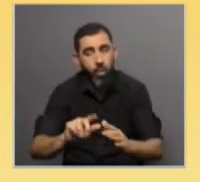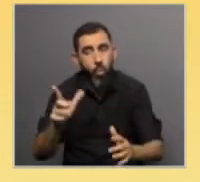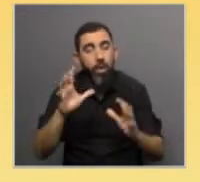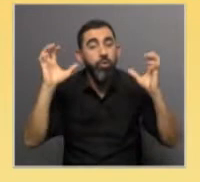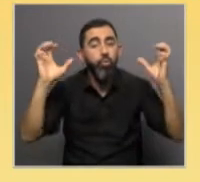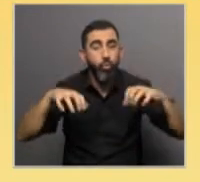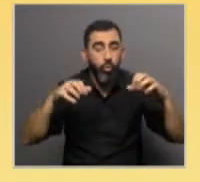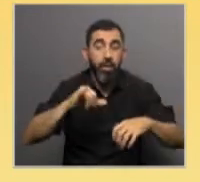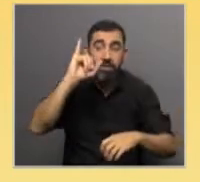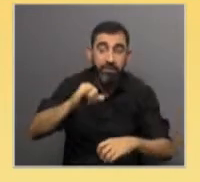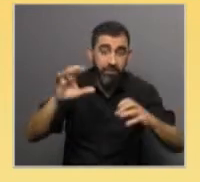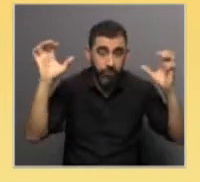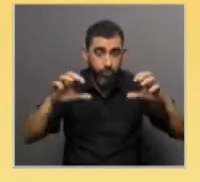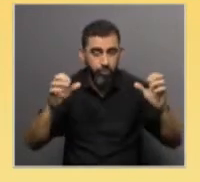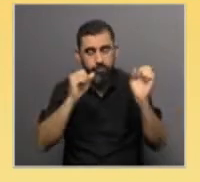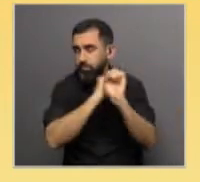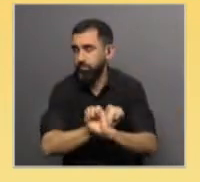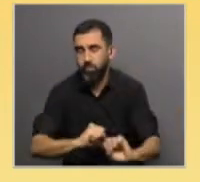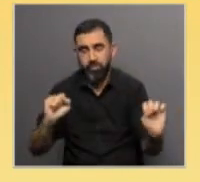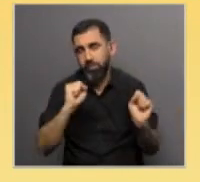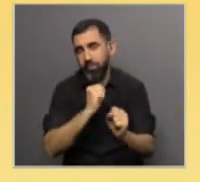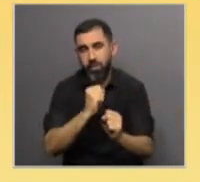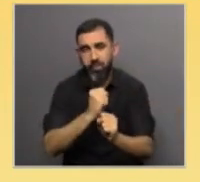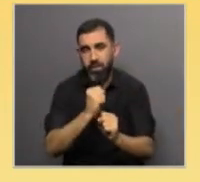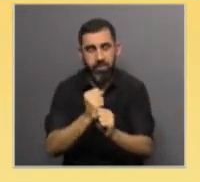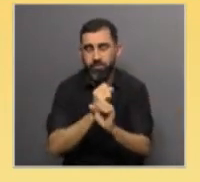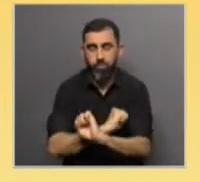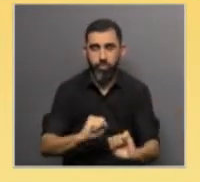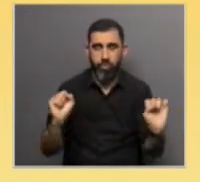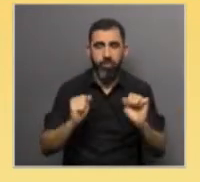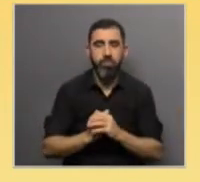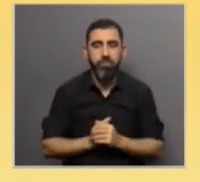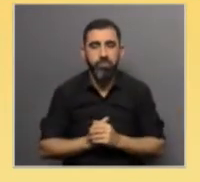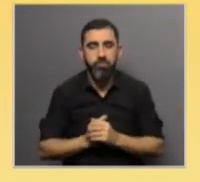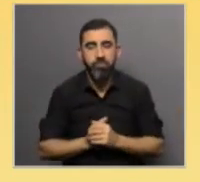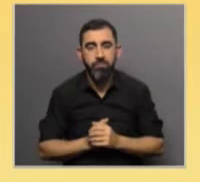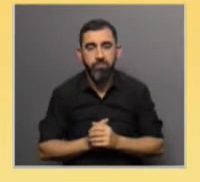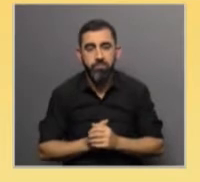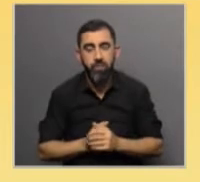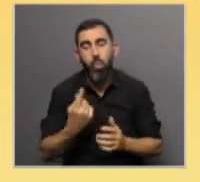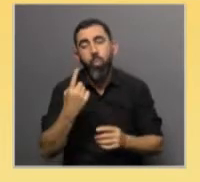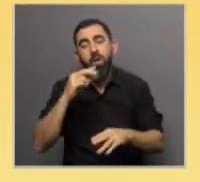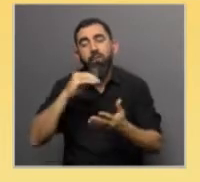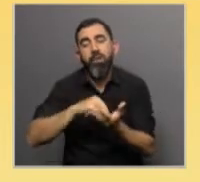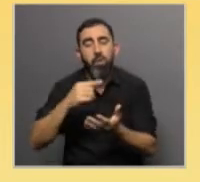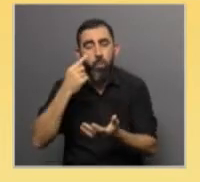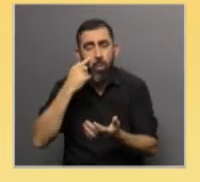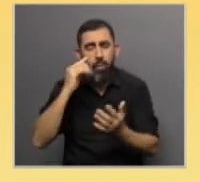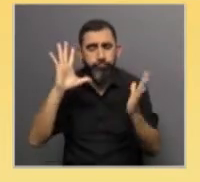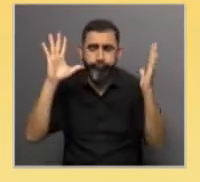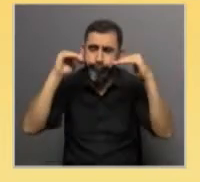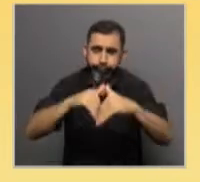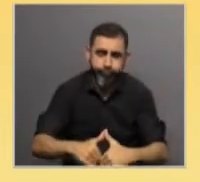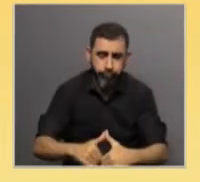porque si hay mucho aporte de agua en el estiaje es imposible. Una vez lo intentamos, se nos vino abajo el dique,